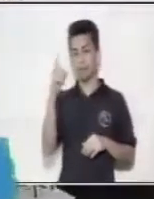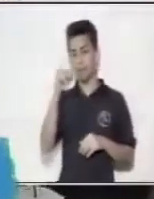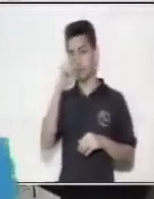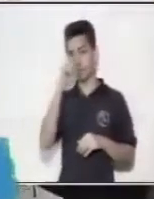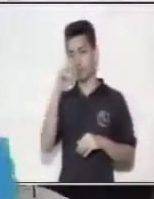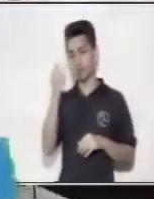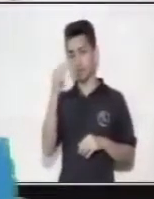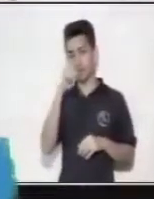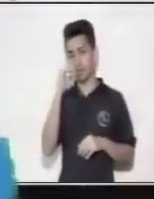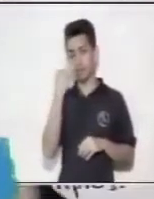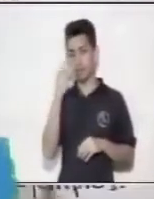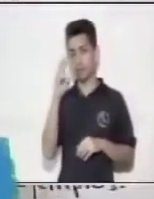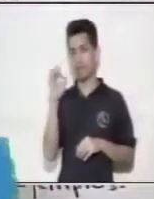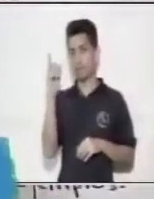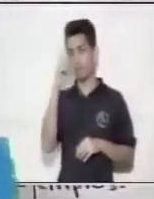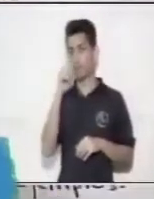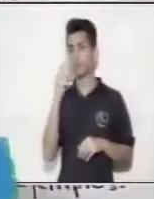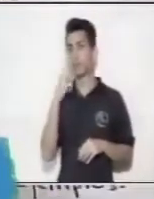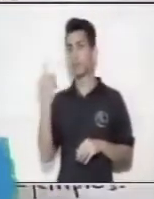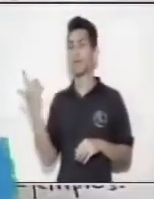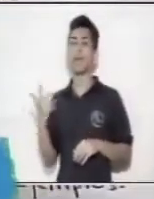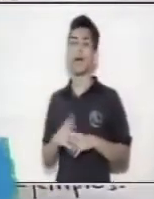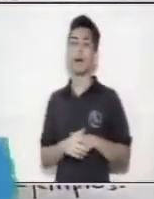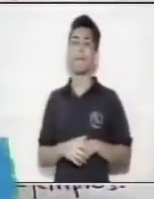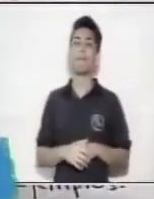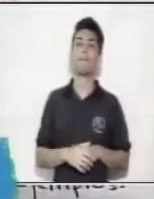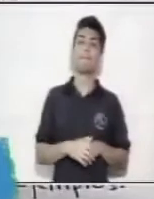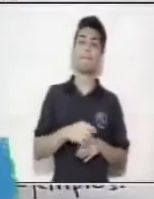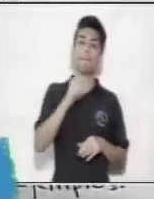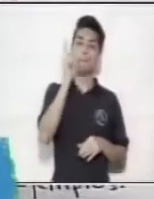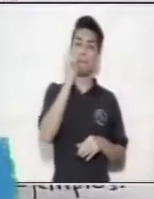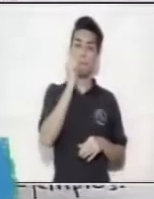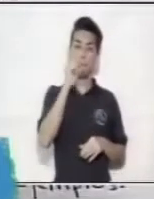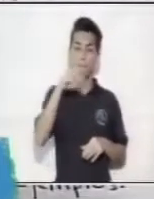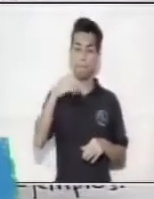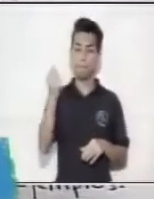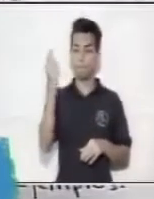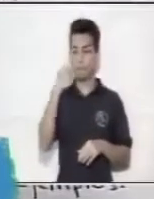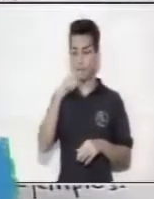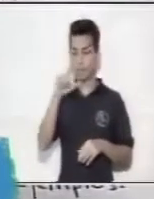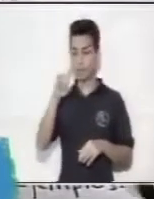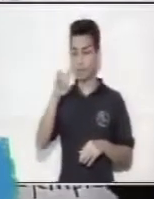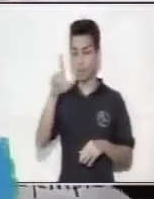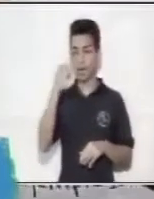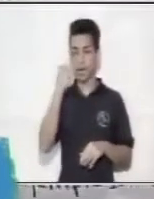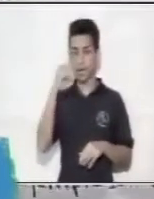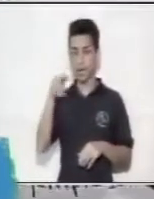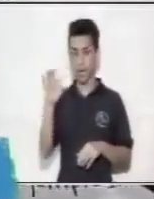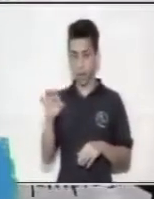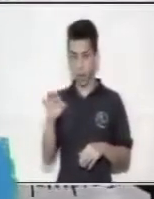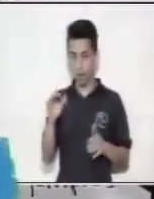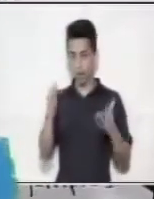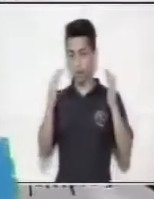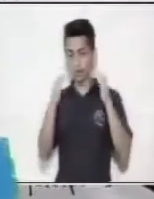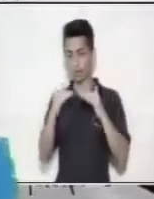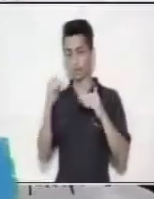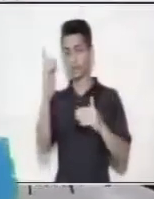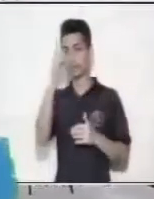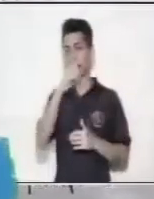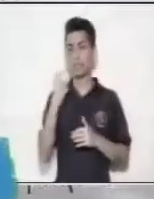Tenemos el masculino y el singular. Recordemos que habla de una sola persona. Entonces tenemos a